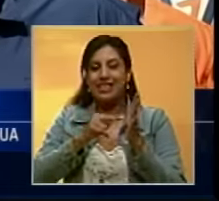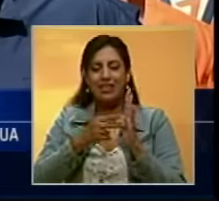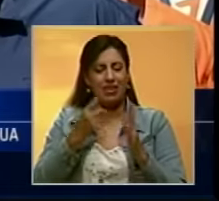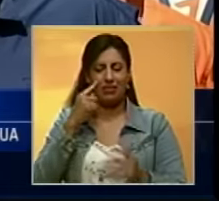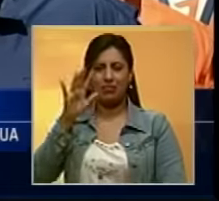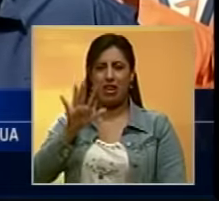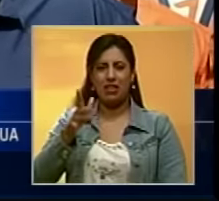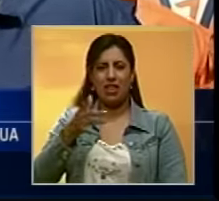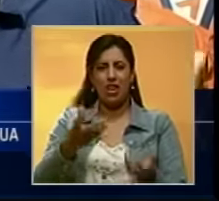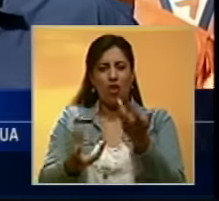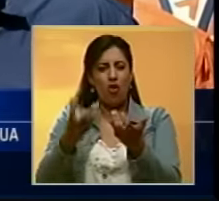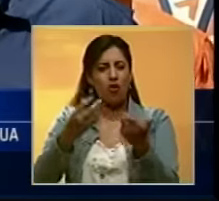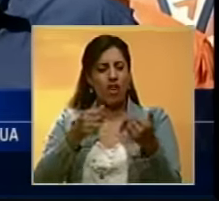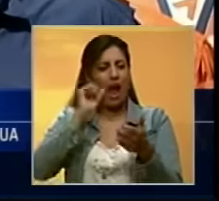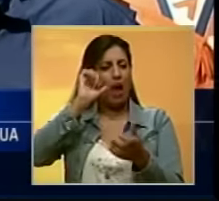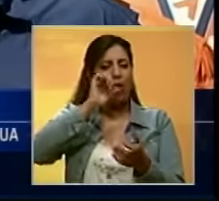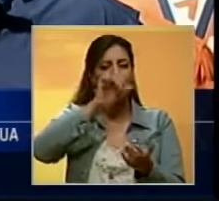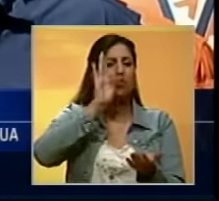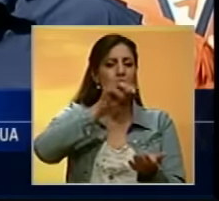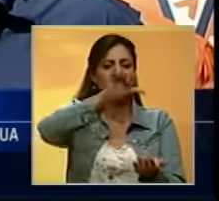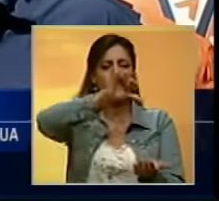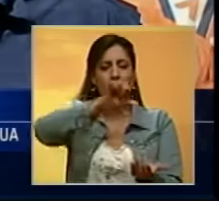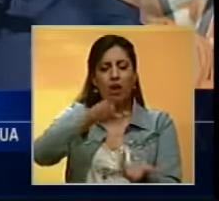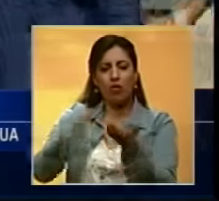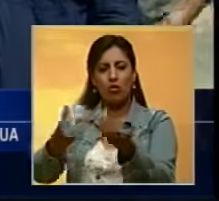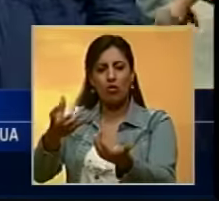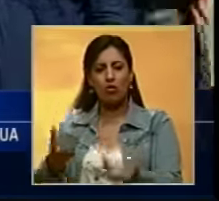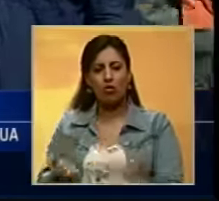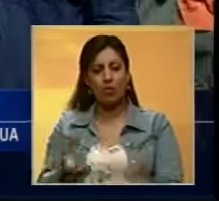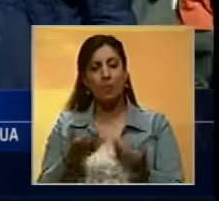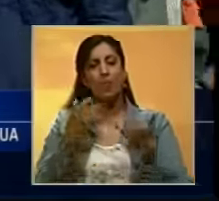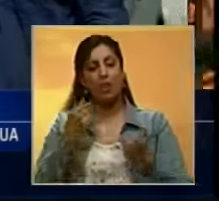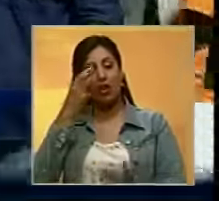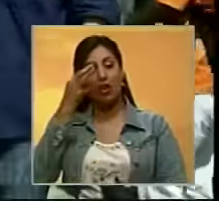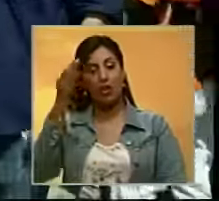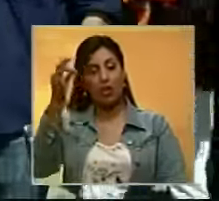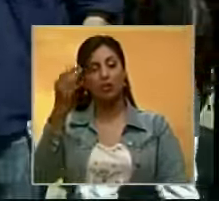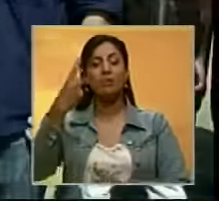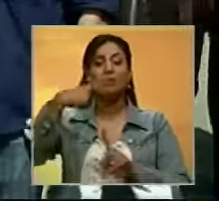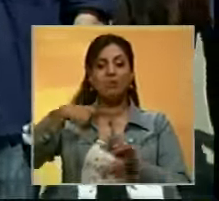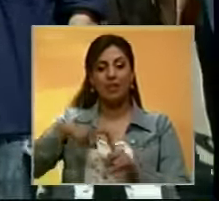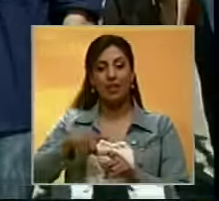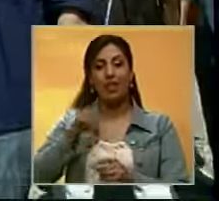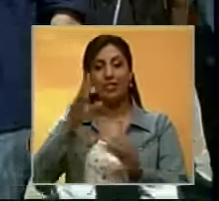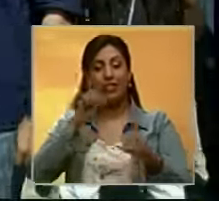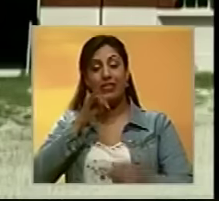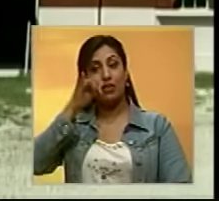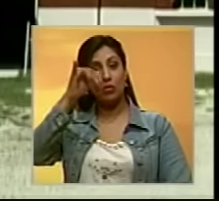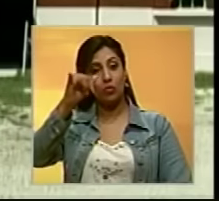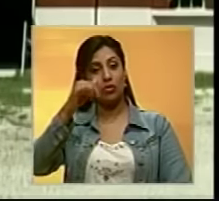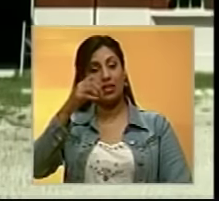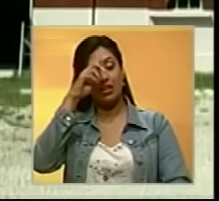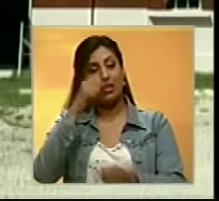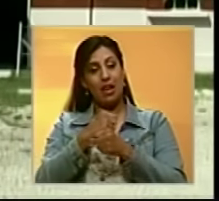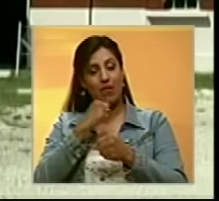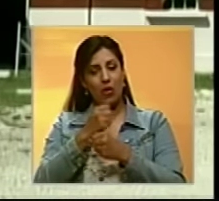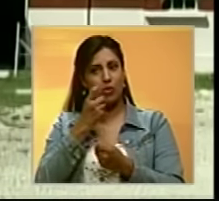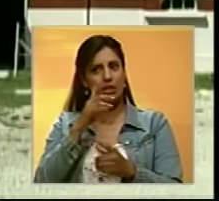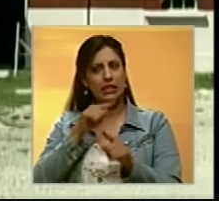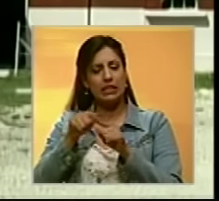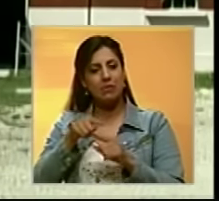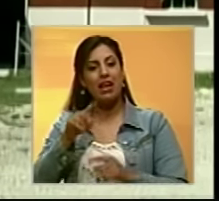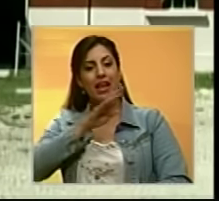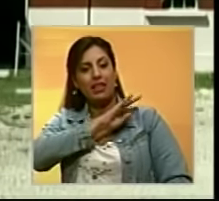hace presumir que se está cocinando con agua no potable el consejal mercado agregó que tras la denuncia hecha por los trabajadores la